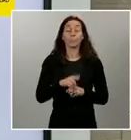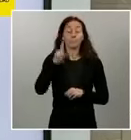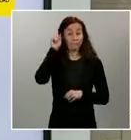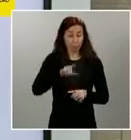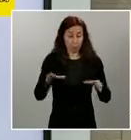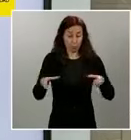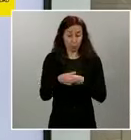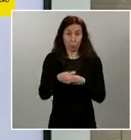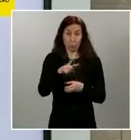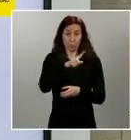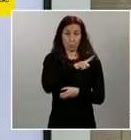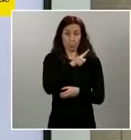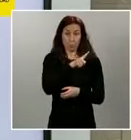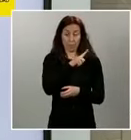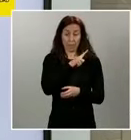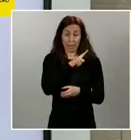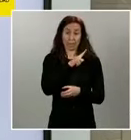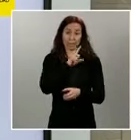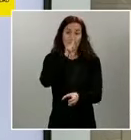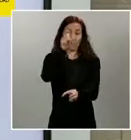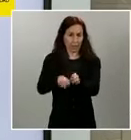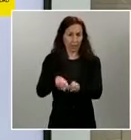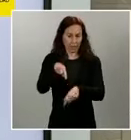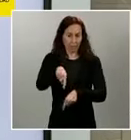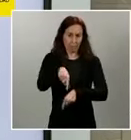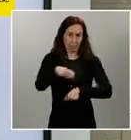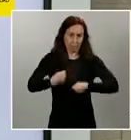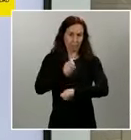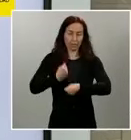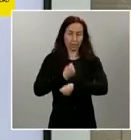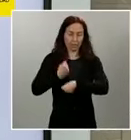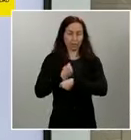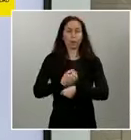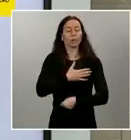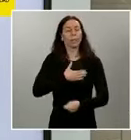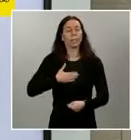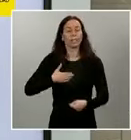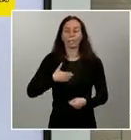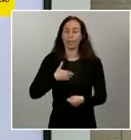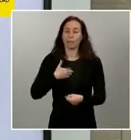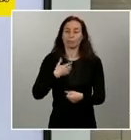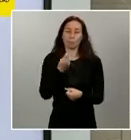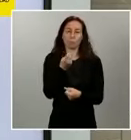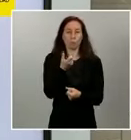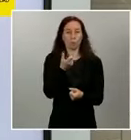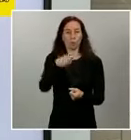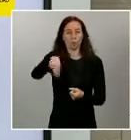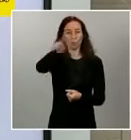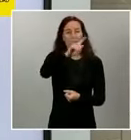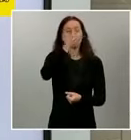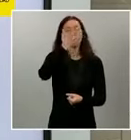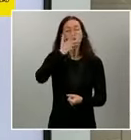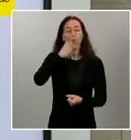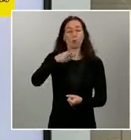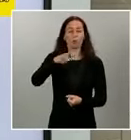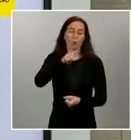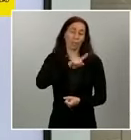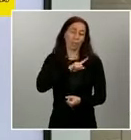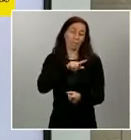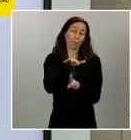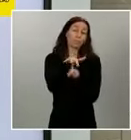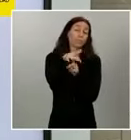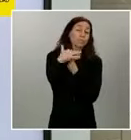operación Balmis, hoy me gustaría referirme para que conocieran ustedes a un caso particular que es,